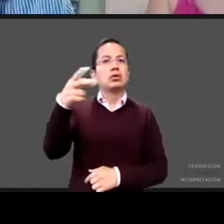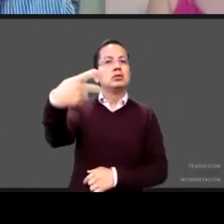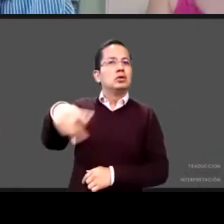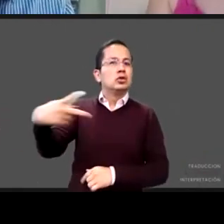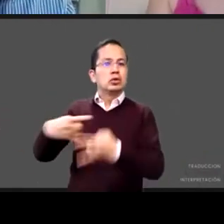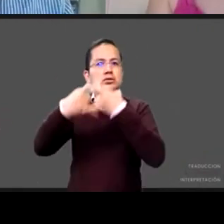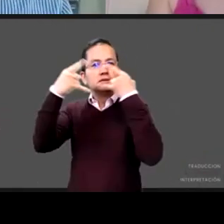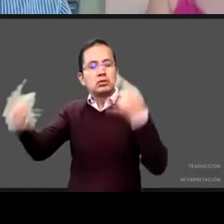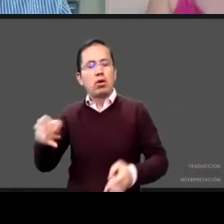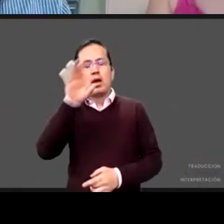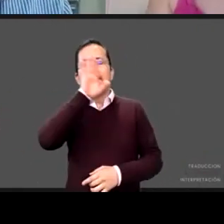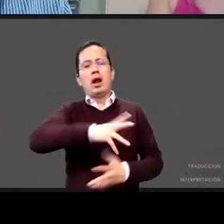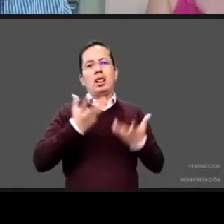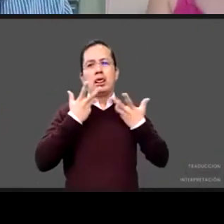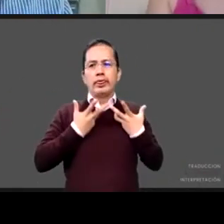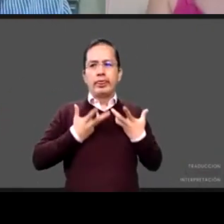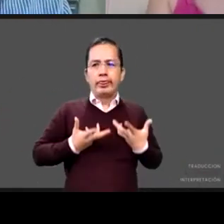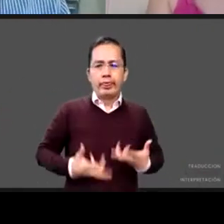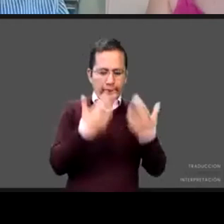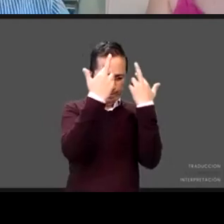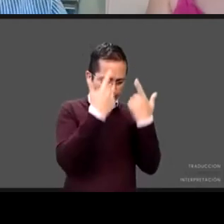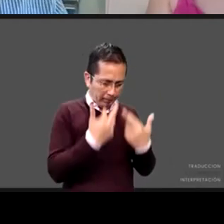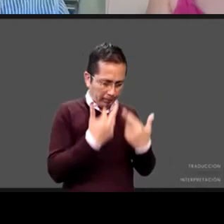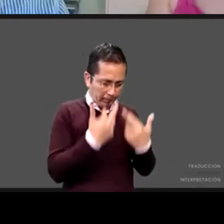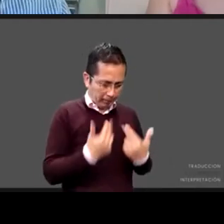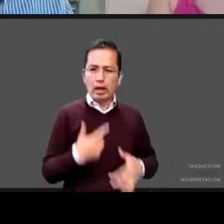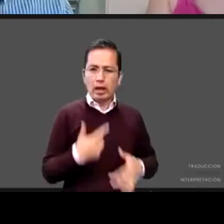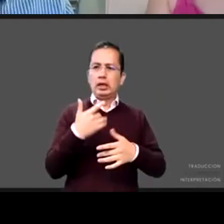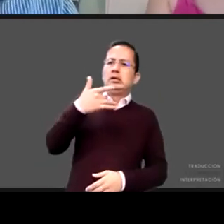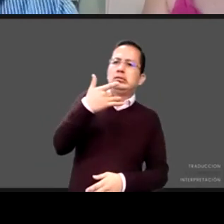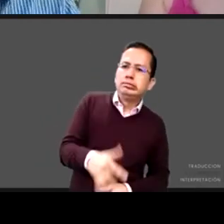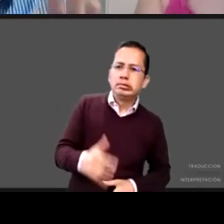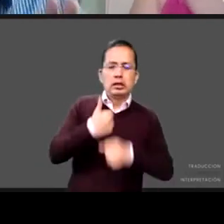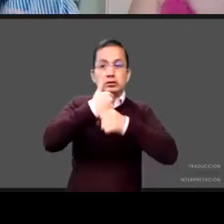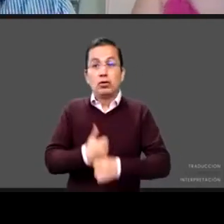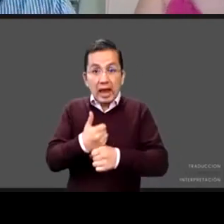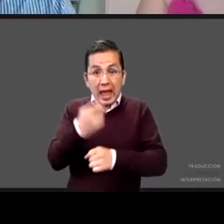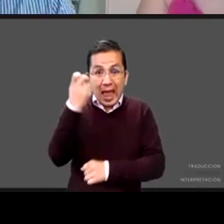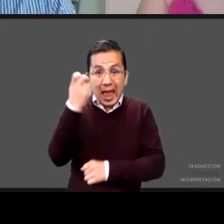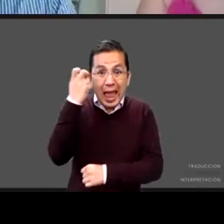bueno, eso para mí me es suficiente para buscar otras formas. Lo segundo y último es,